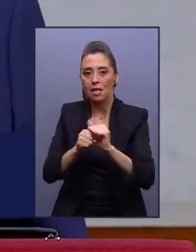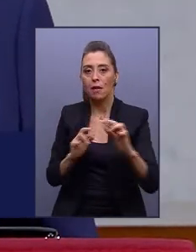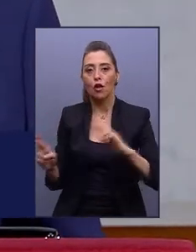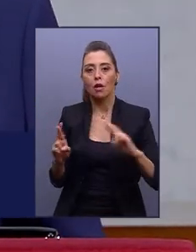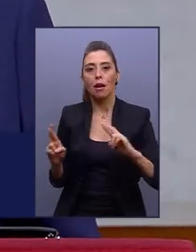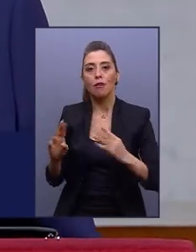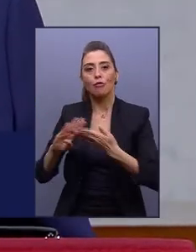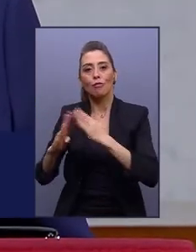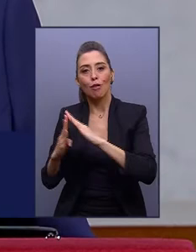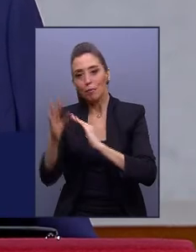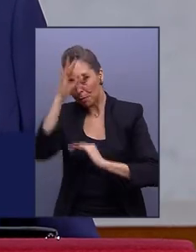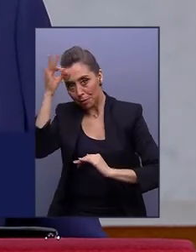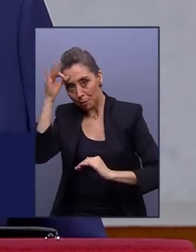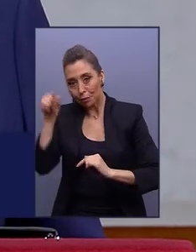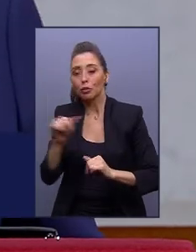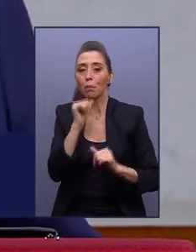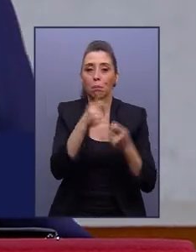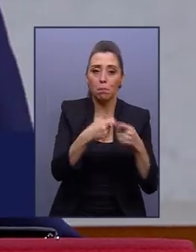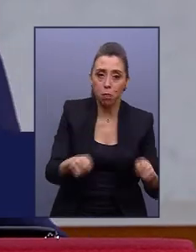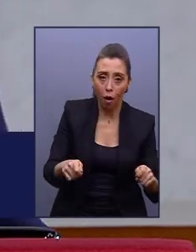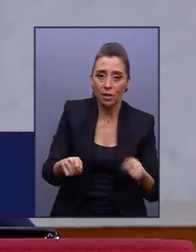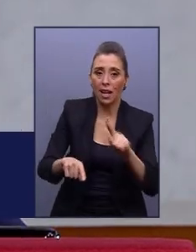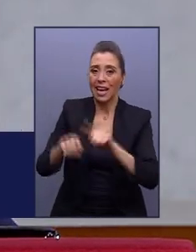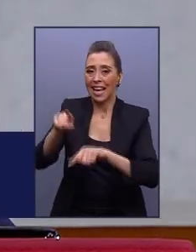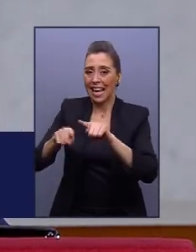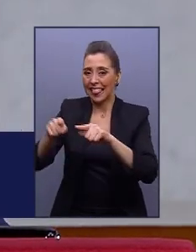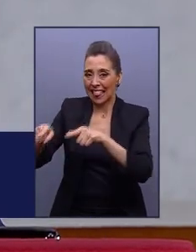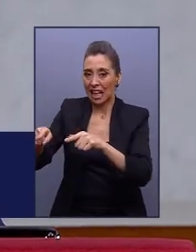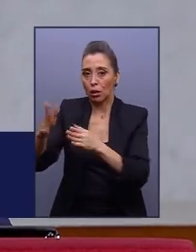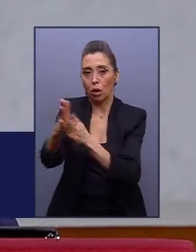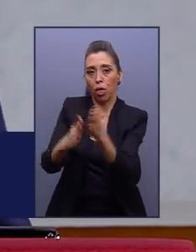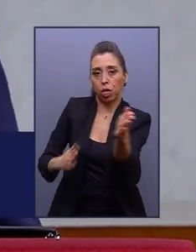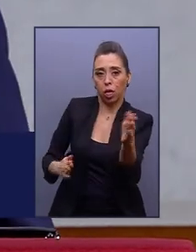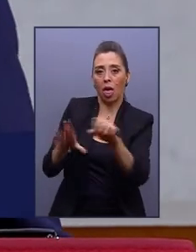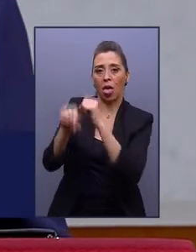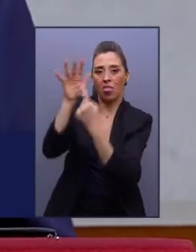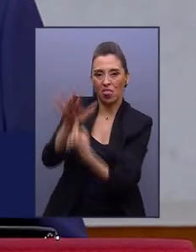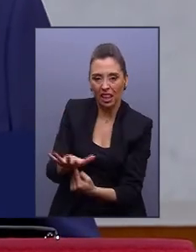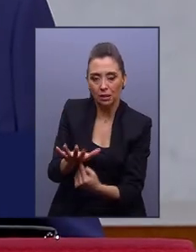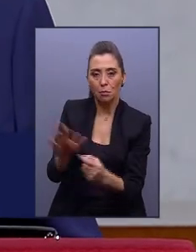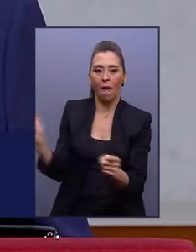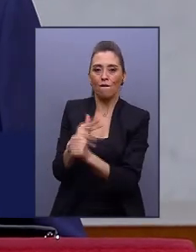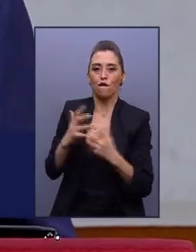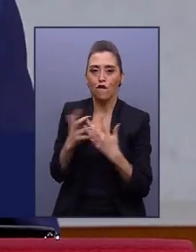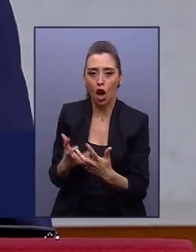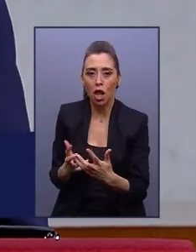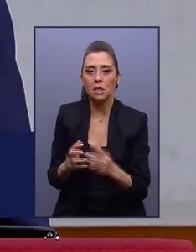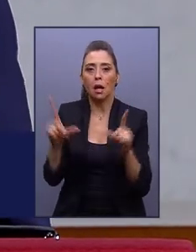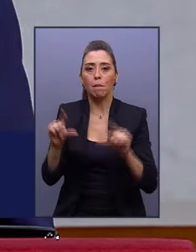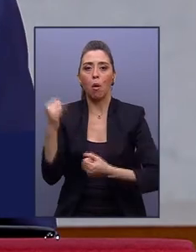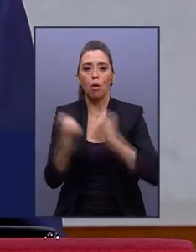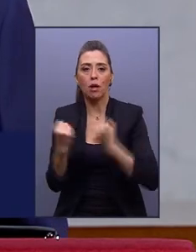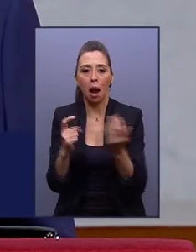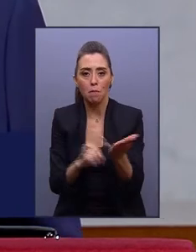relación, porque pobreza, rezago territorial, discriminación, violencia, baja productividad y poca